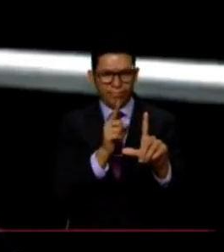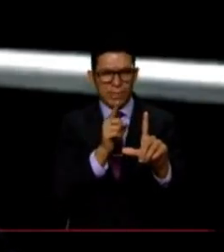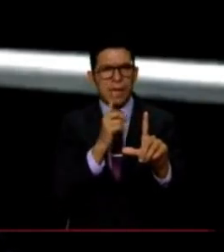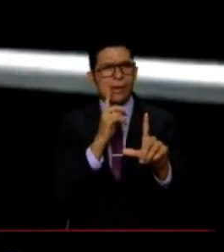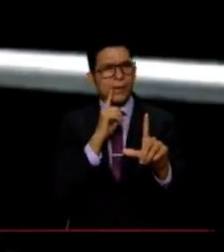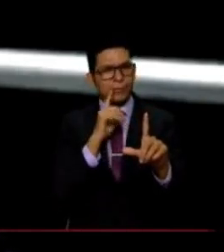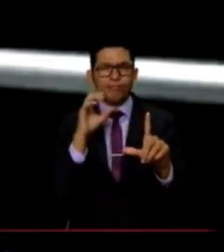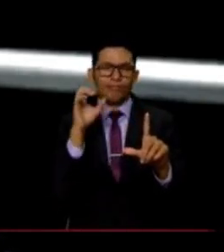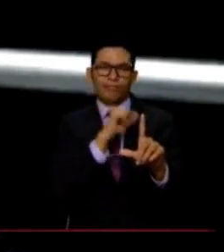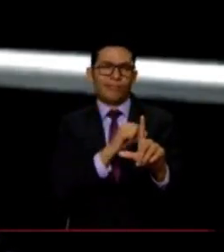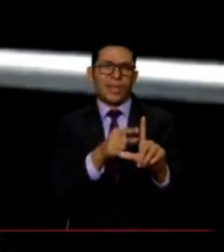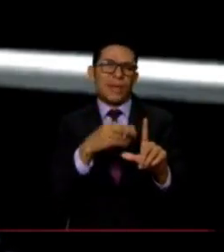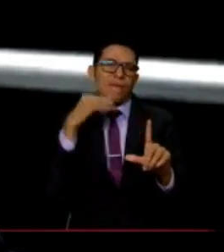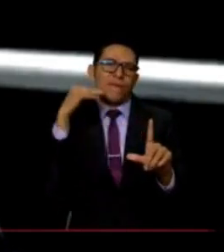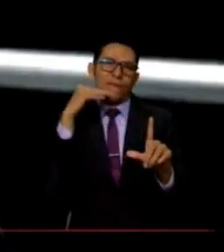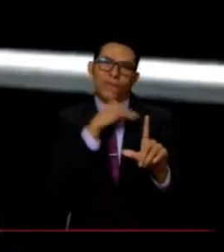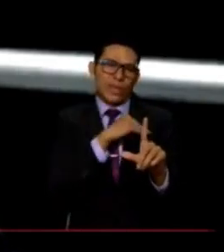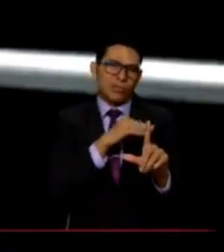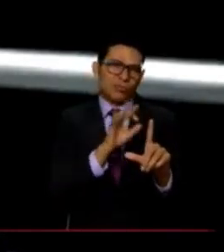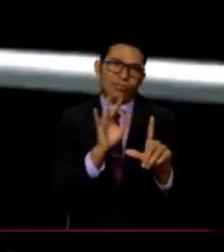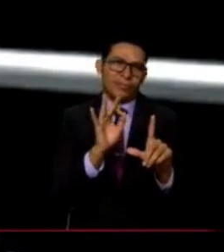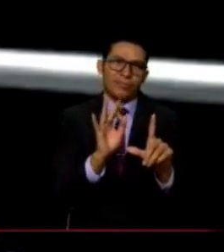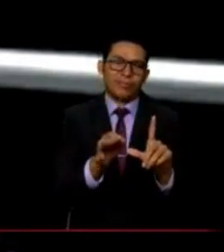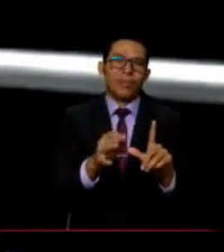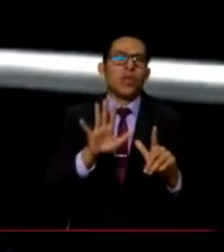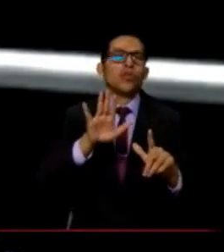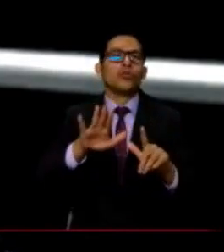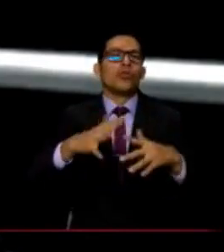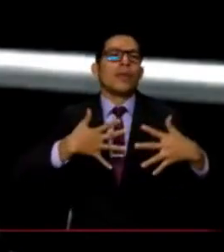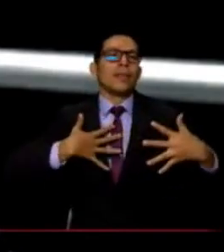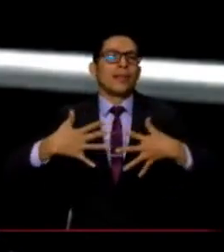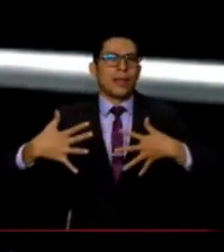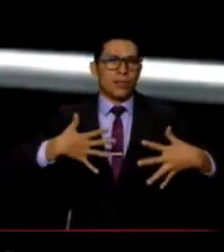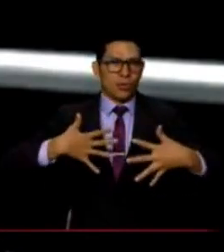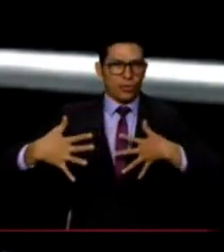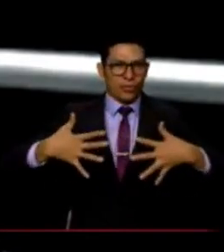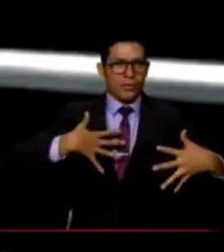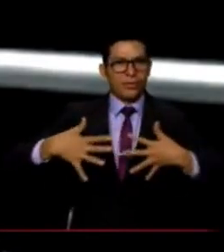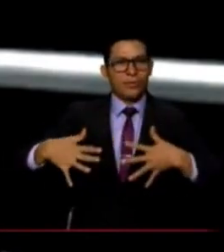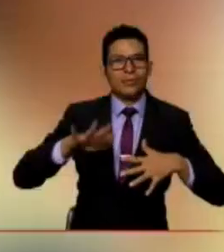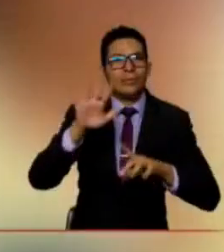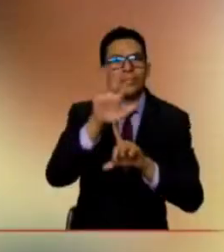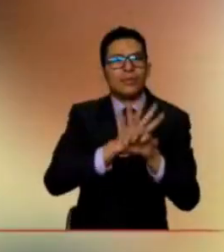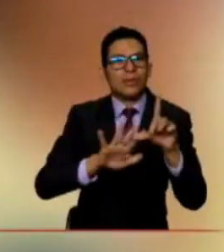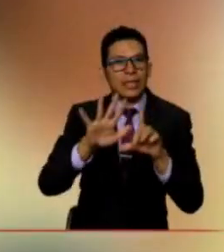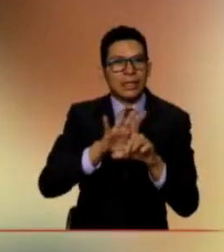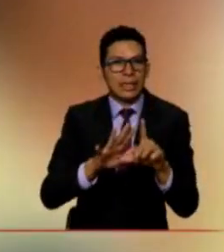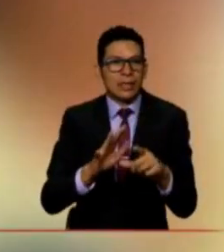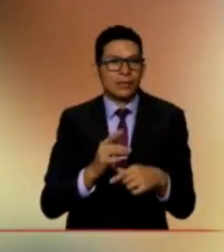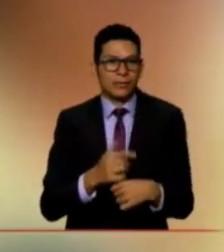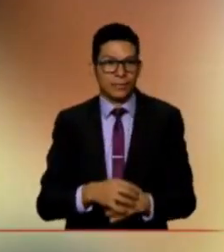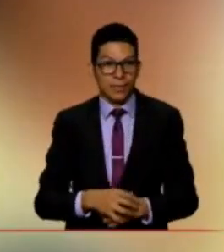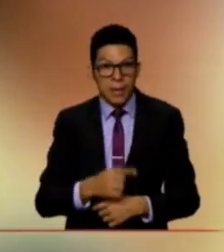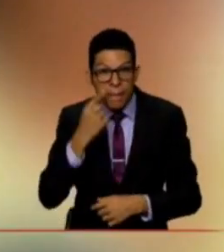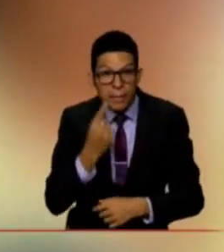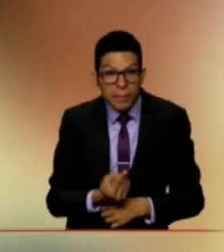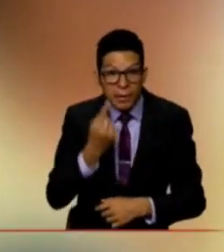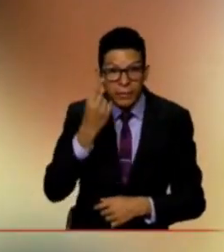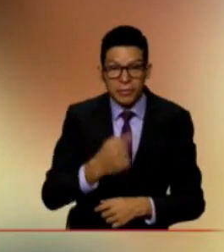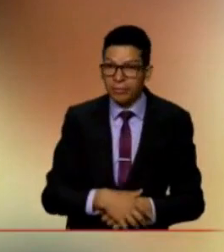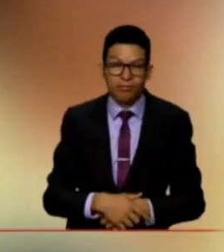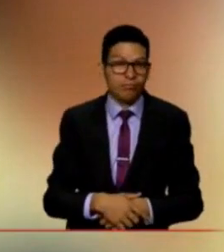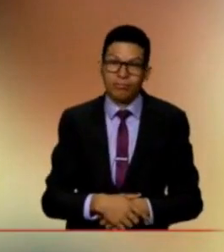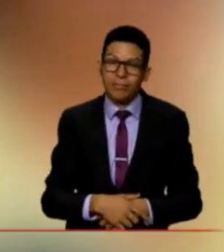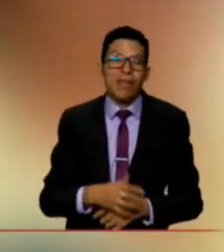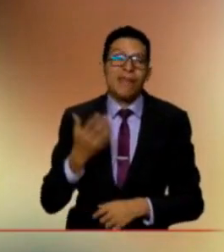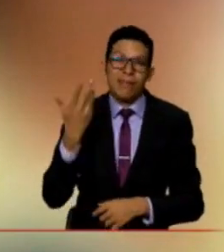video, logramos establecer que se trata de un video donde se realice una actuación. No es la primera vez que un creador